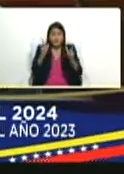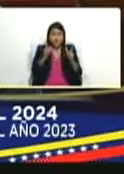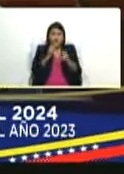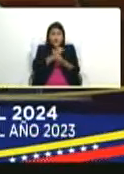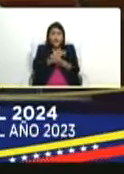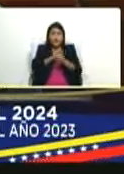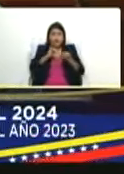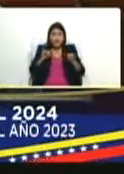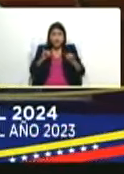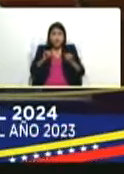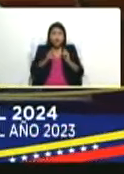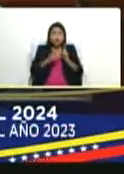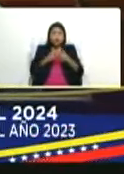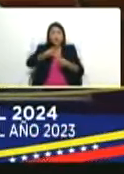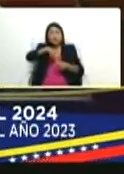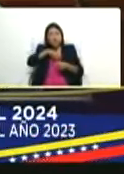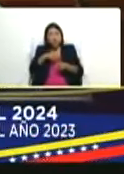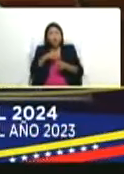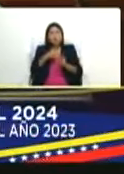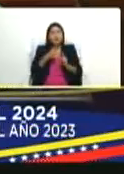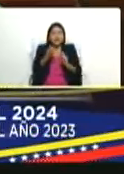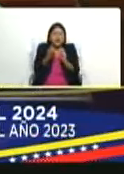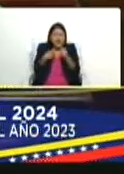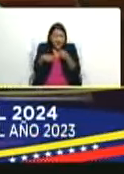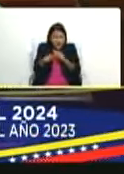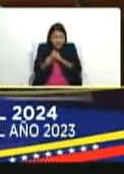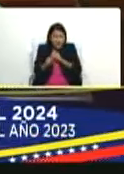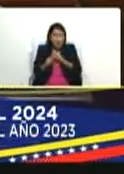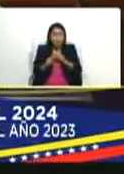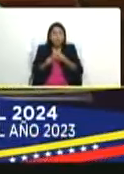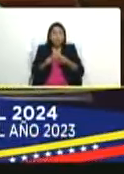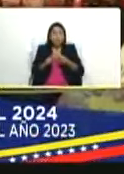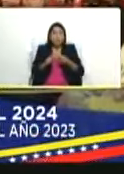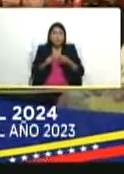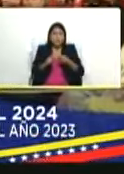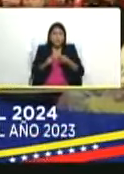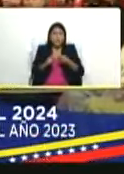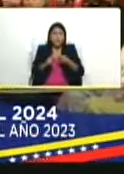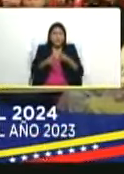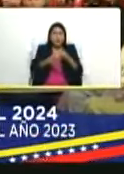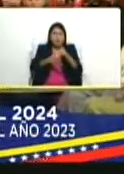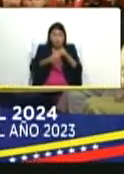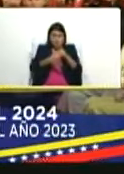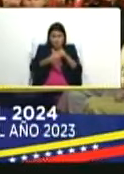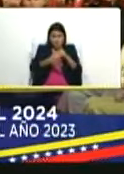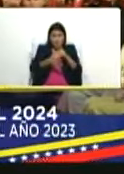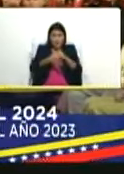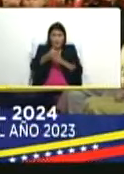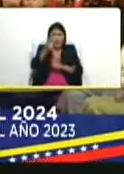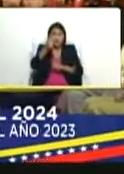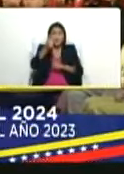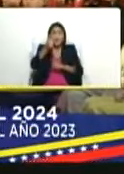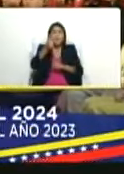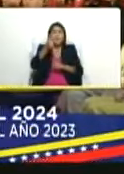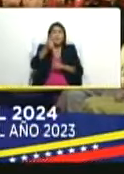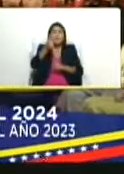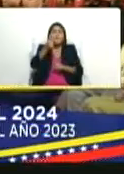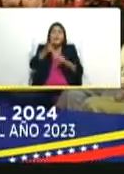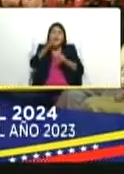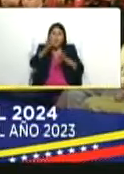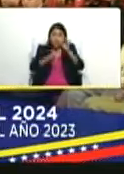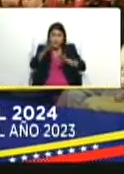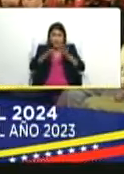independiente, procuraremos en toda medida alcanzar la virtud de la